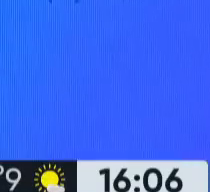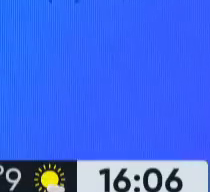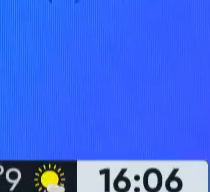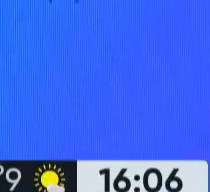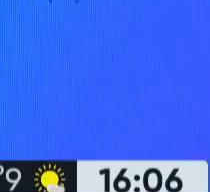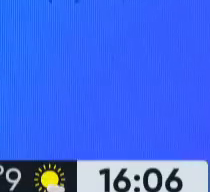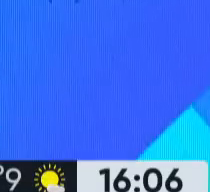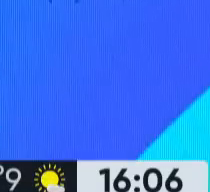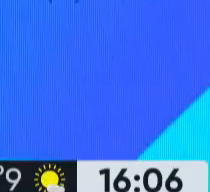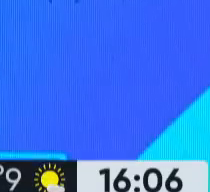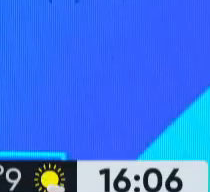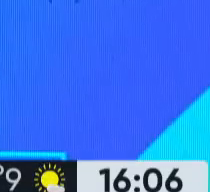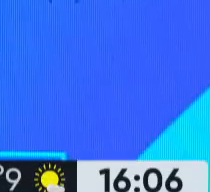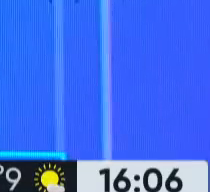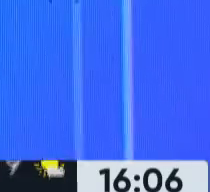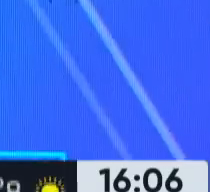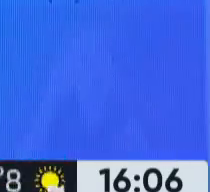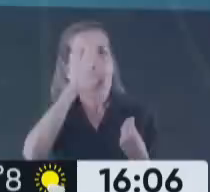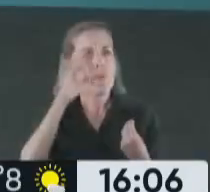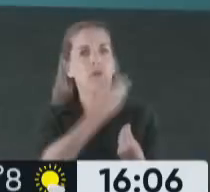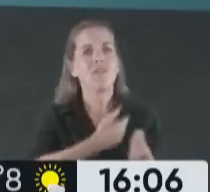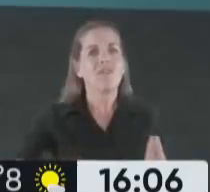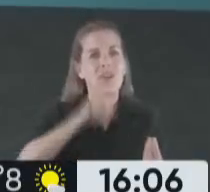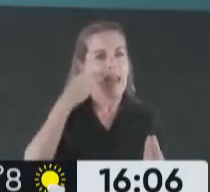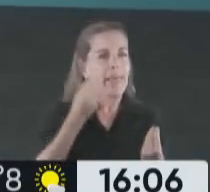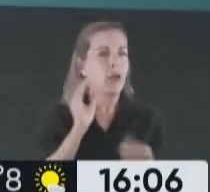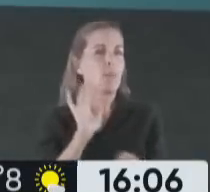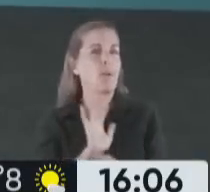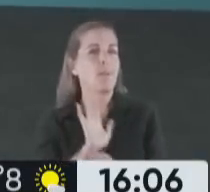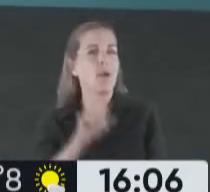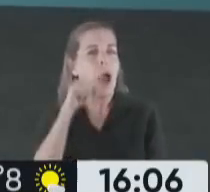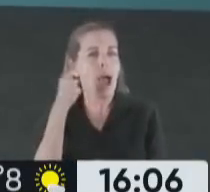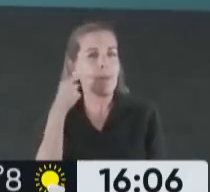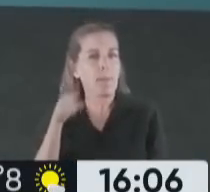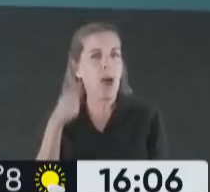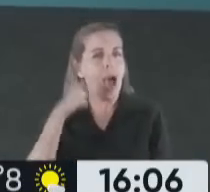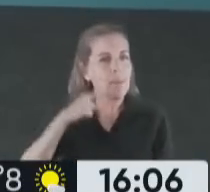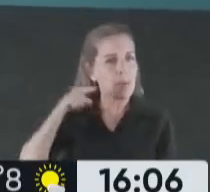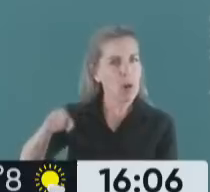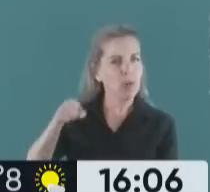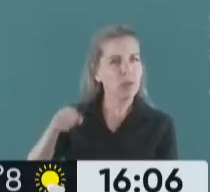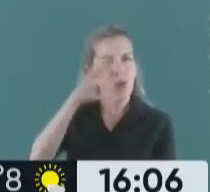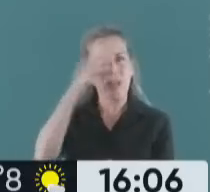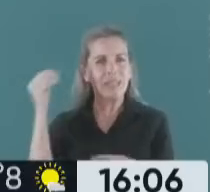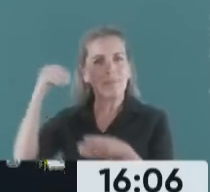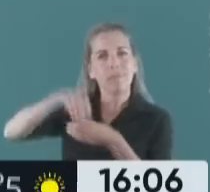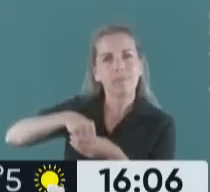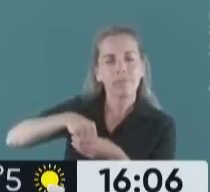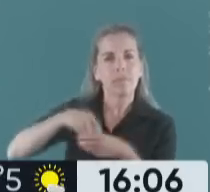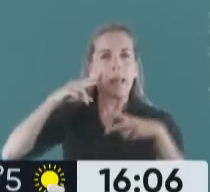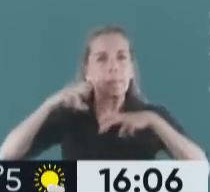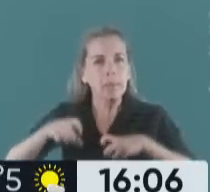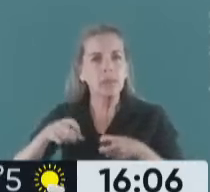En vivo, conferencia de prensa de la portavoz de la presidencia. Para ser metida en esta causa en la cual no tiene ningún tipo de relación, y eso está